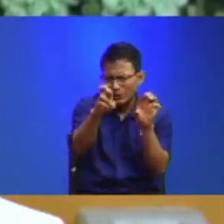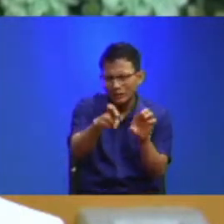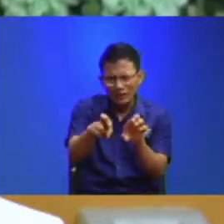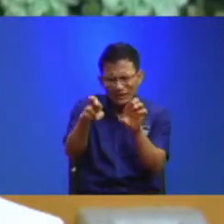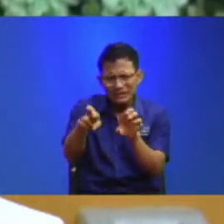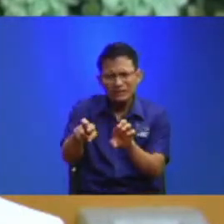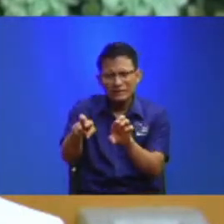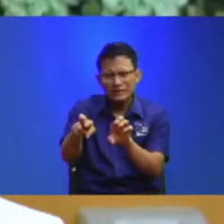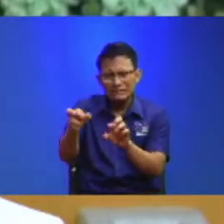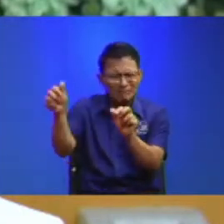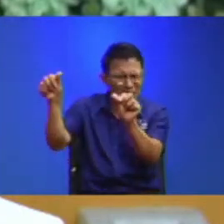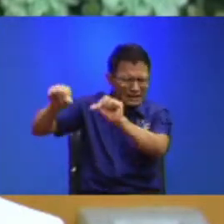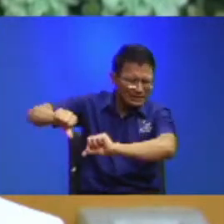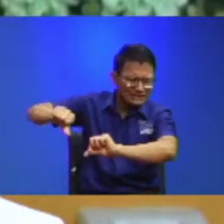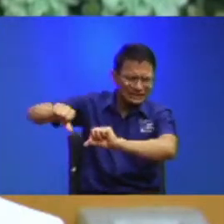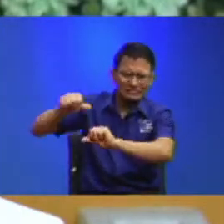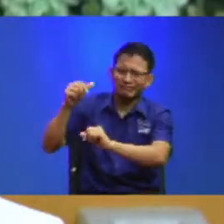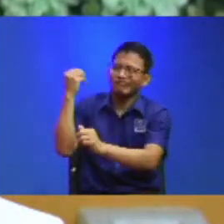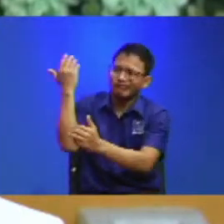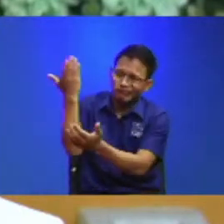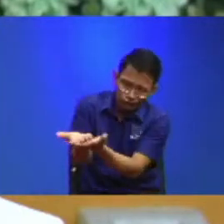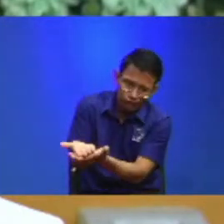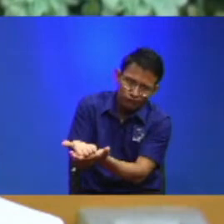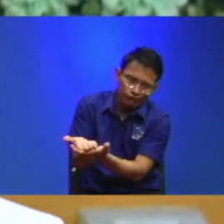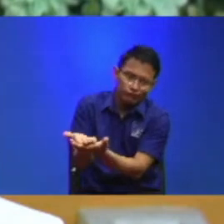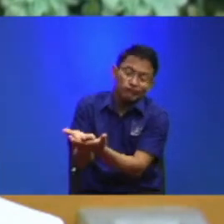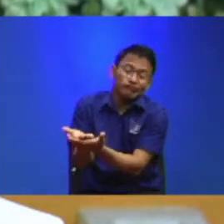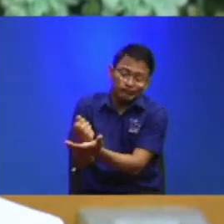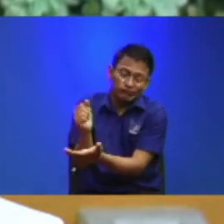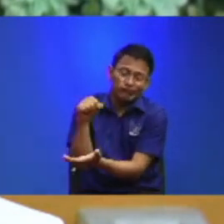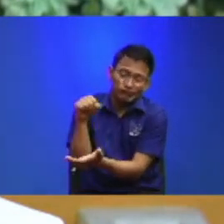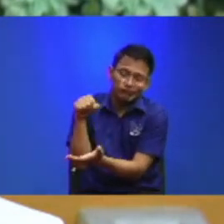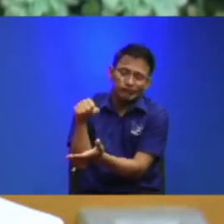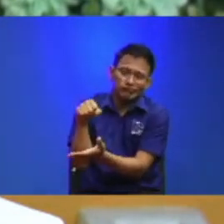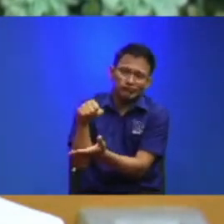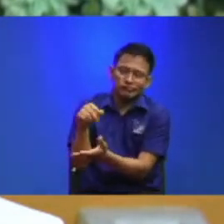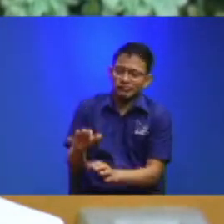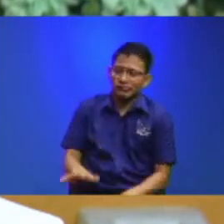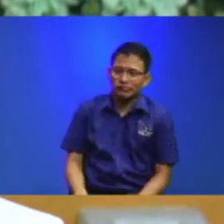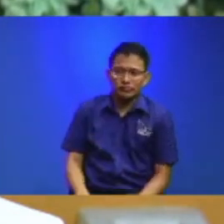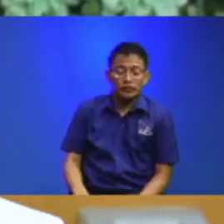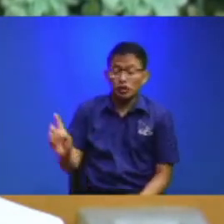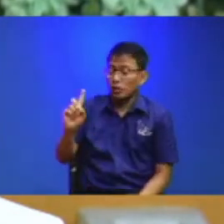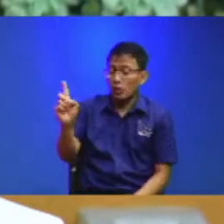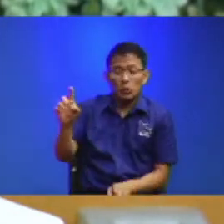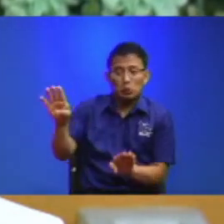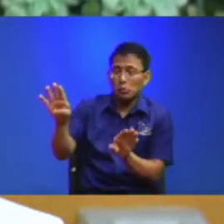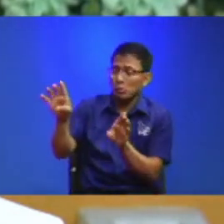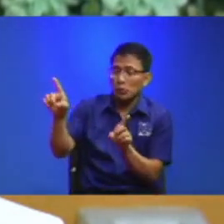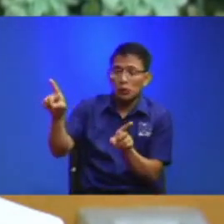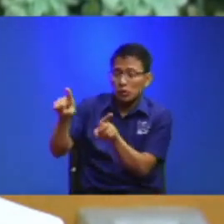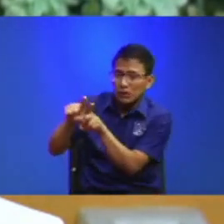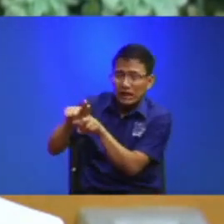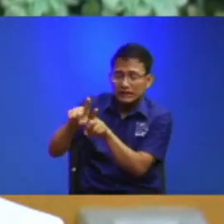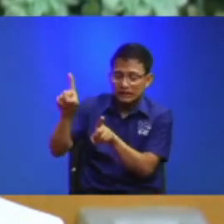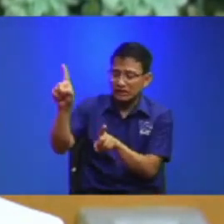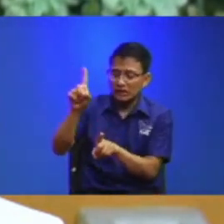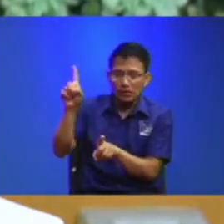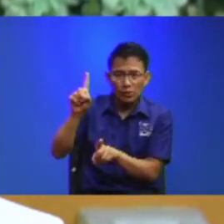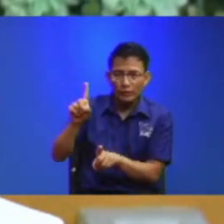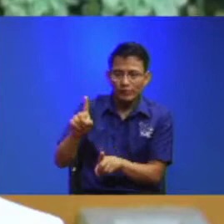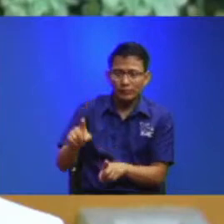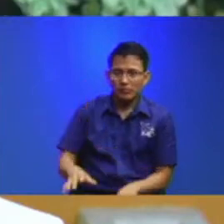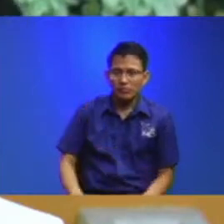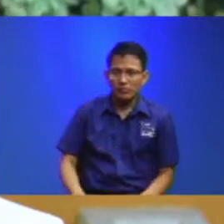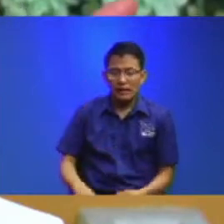dar una lista al Señor de las personas con las que no nos deberíamos de juntar. Dice la Biblia ya en el Nuevo Testamento que si